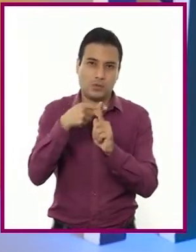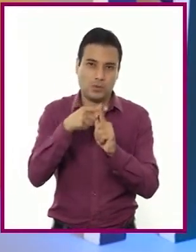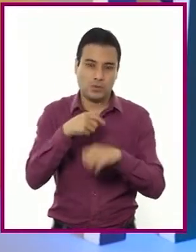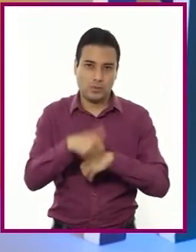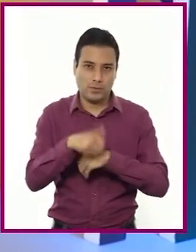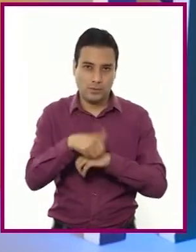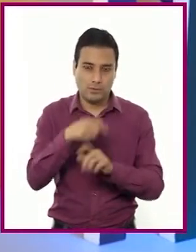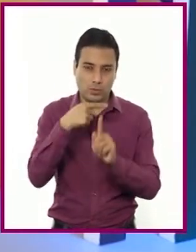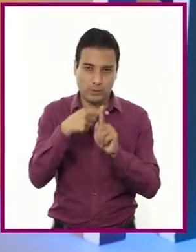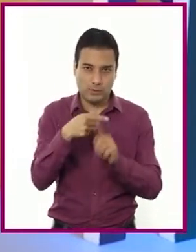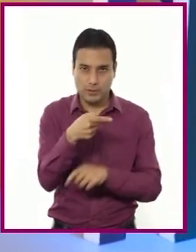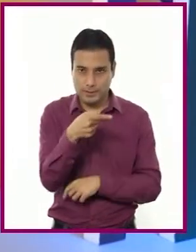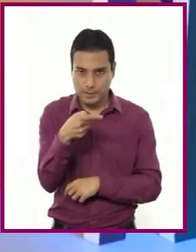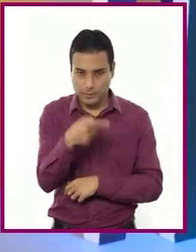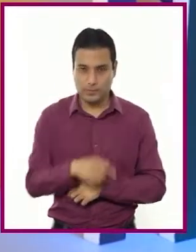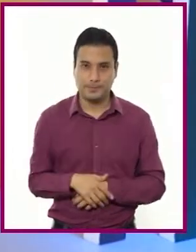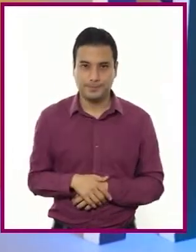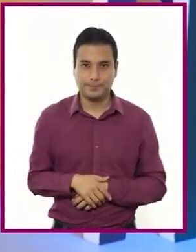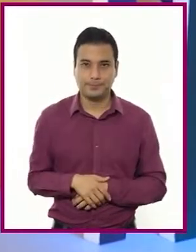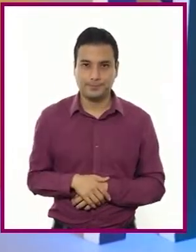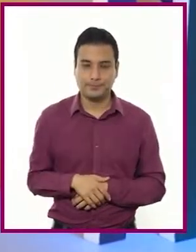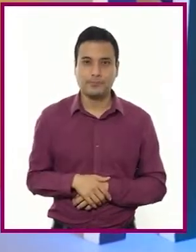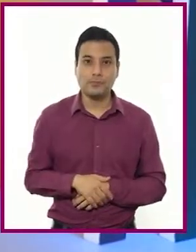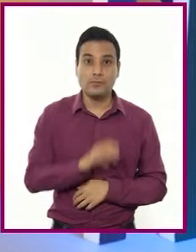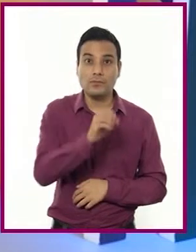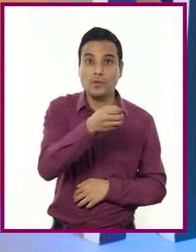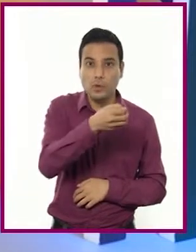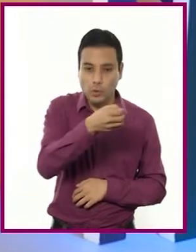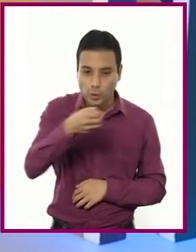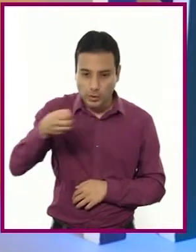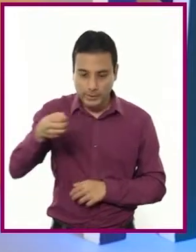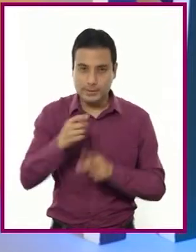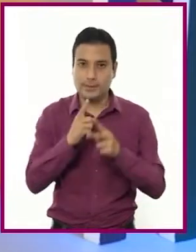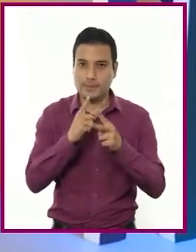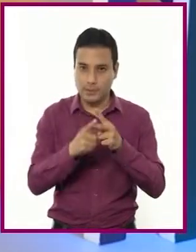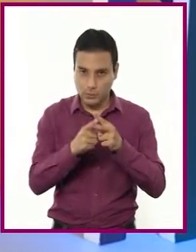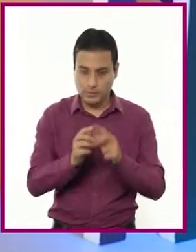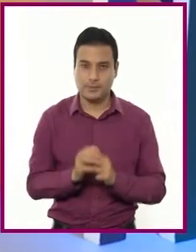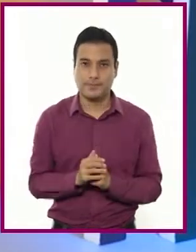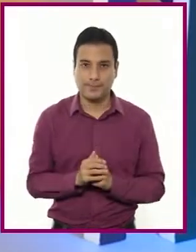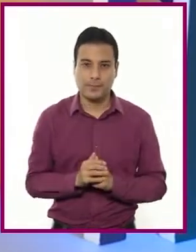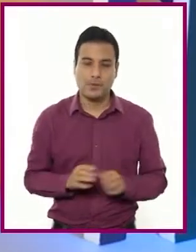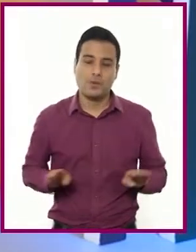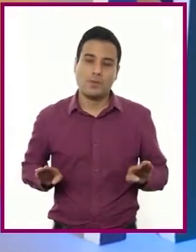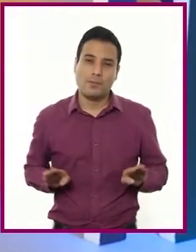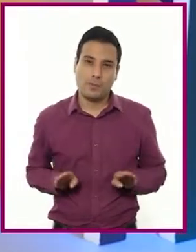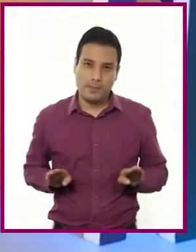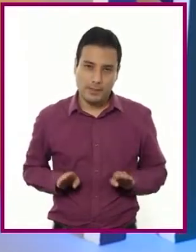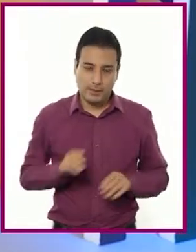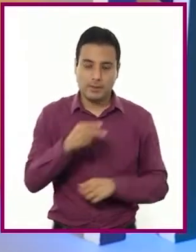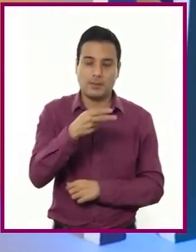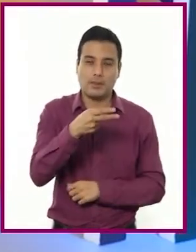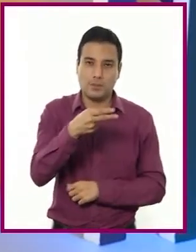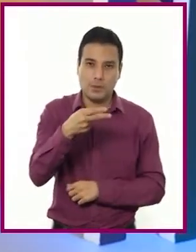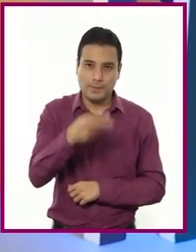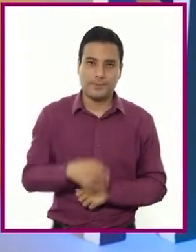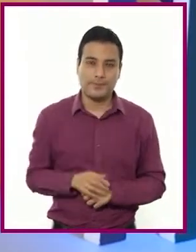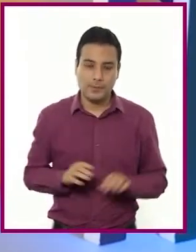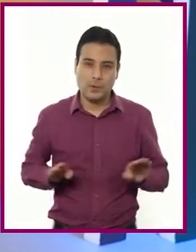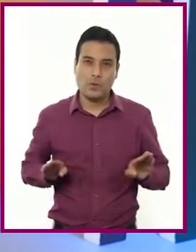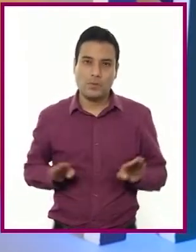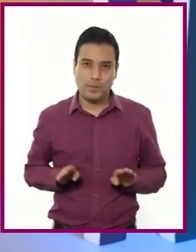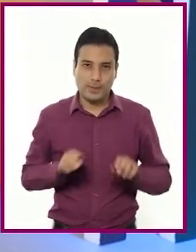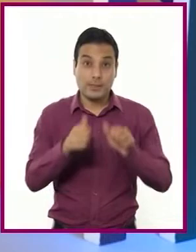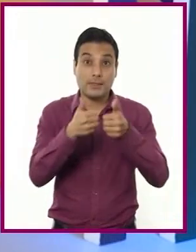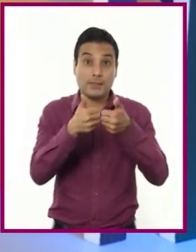y negativos, la jerarquía de operaciones, las propiedades de la igualdad, la propiedad distributiva y la